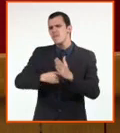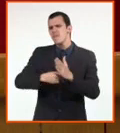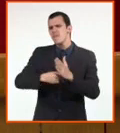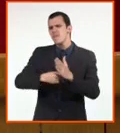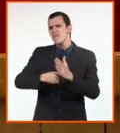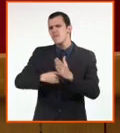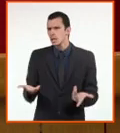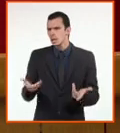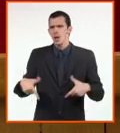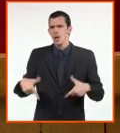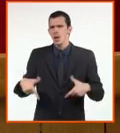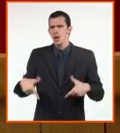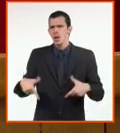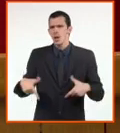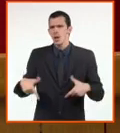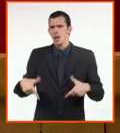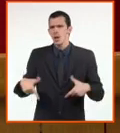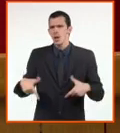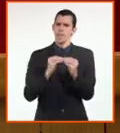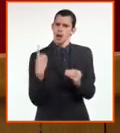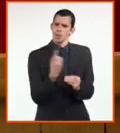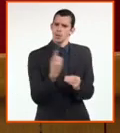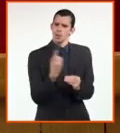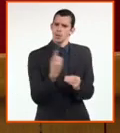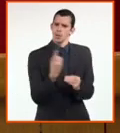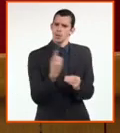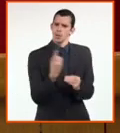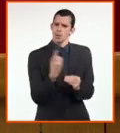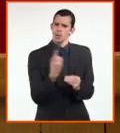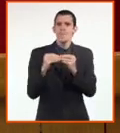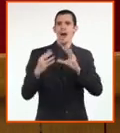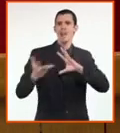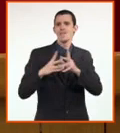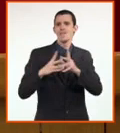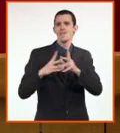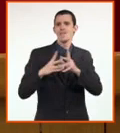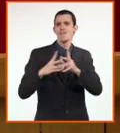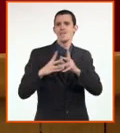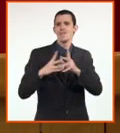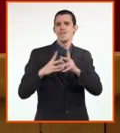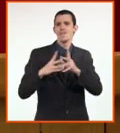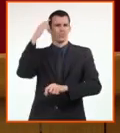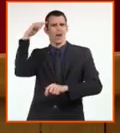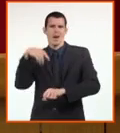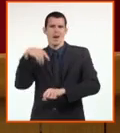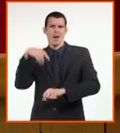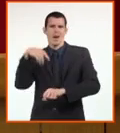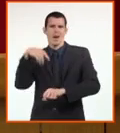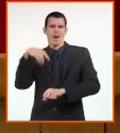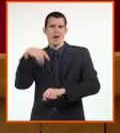nuestro Moncada, nuestro Granma, nuestra Sierra y nuestro Girón. Reconocemos que el futuro